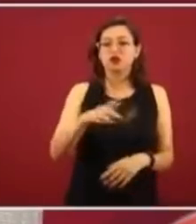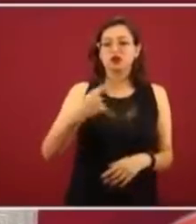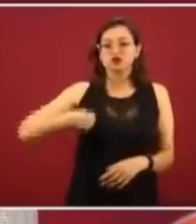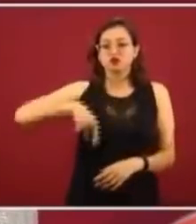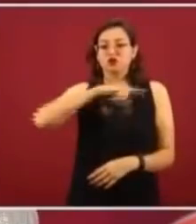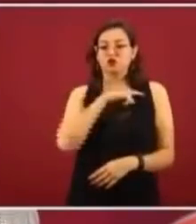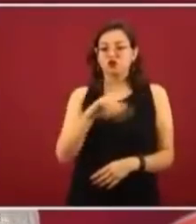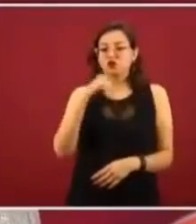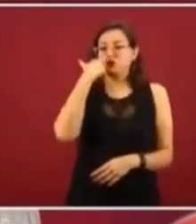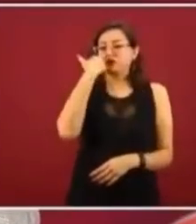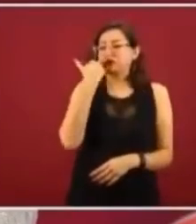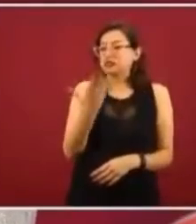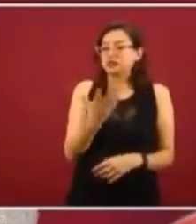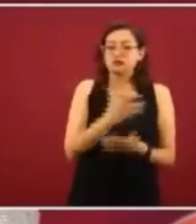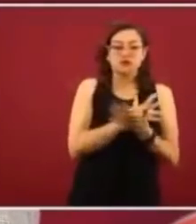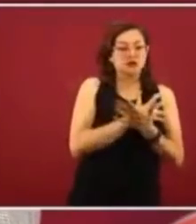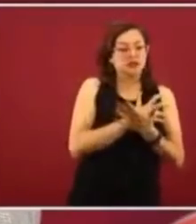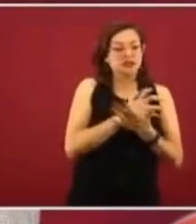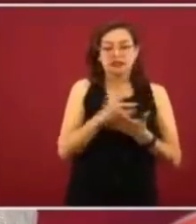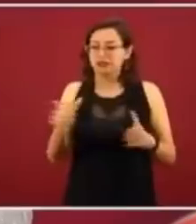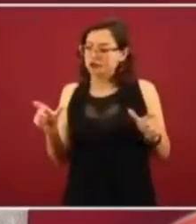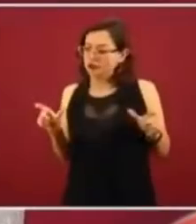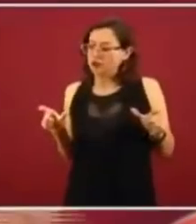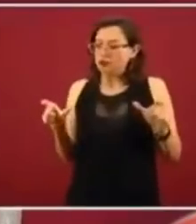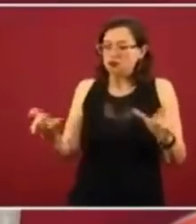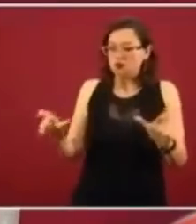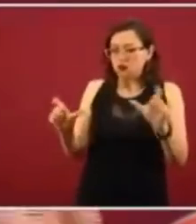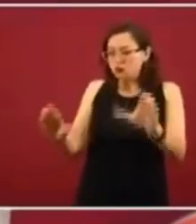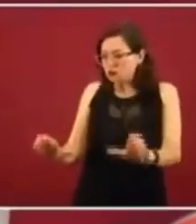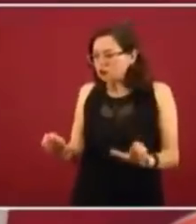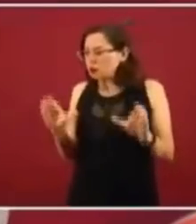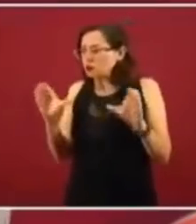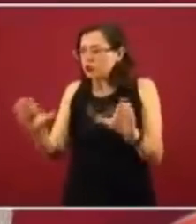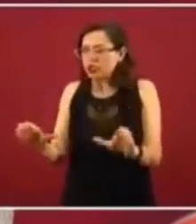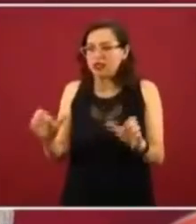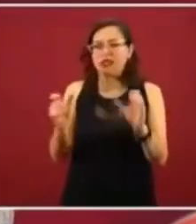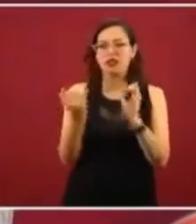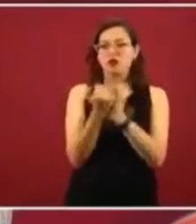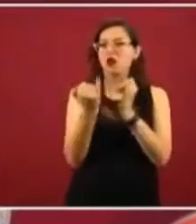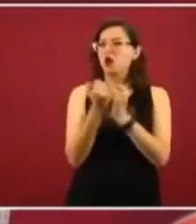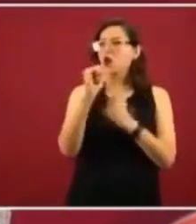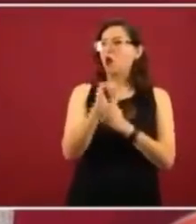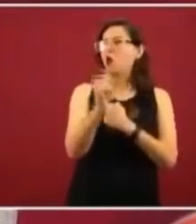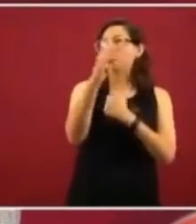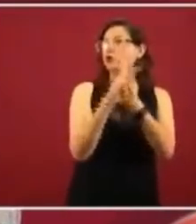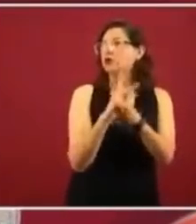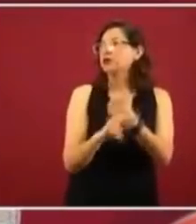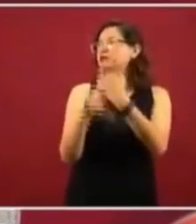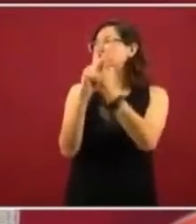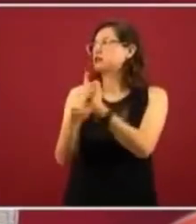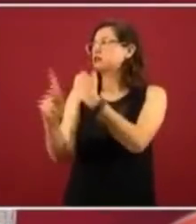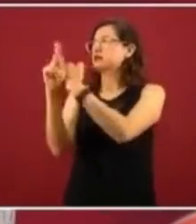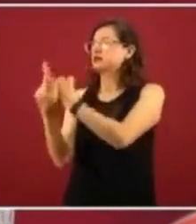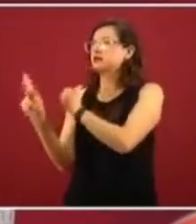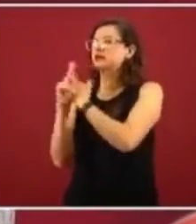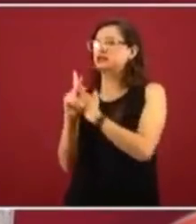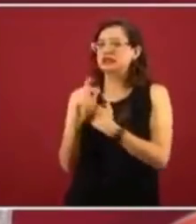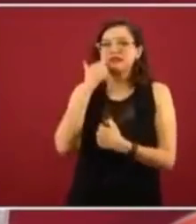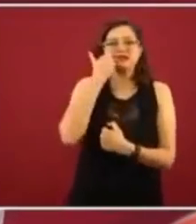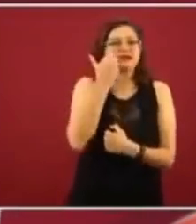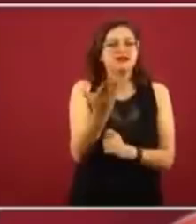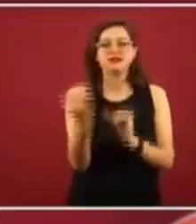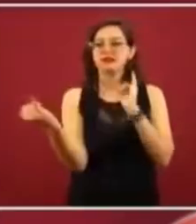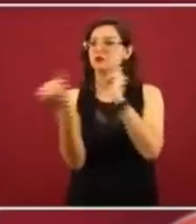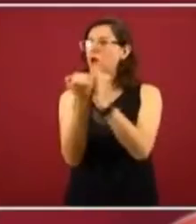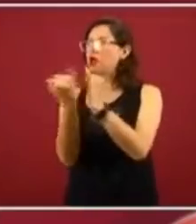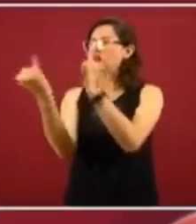lo más extremas posibles. Es lo que uno está viendo que ocurre en los distintos países. Ya hemos dicho muchas veces que hay algunas